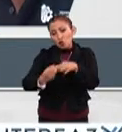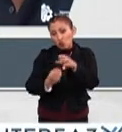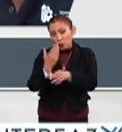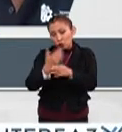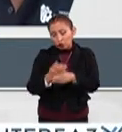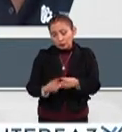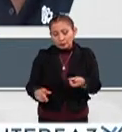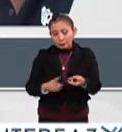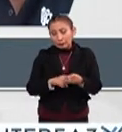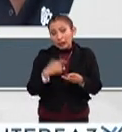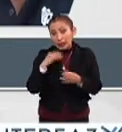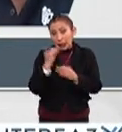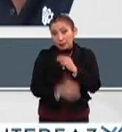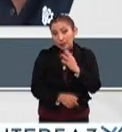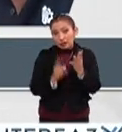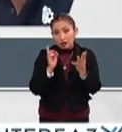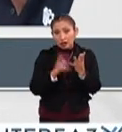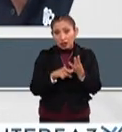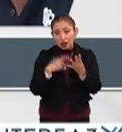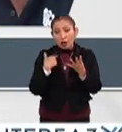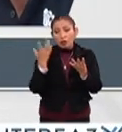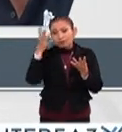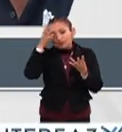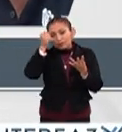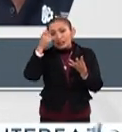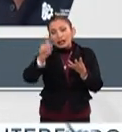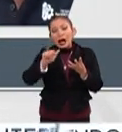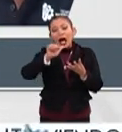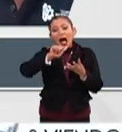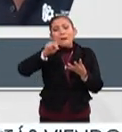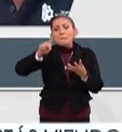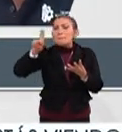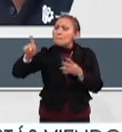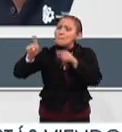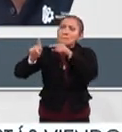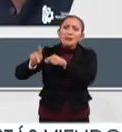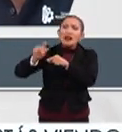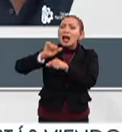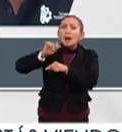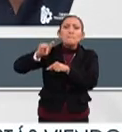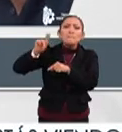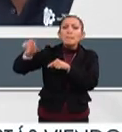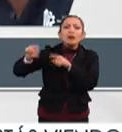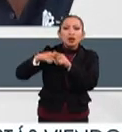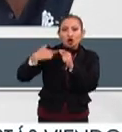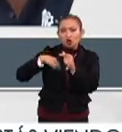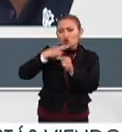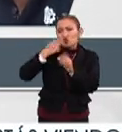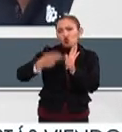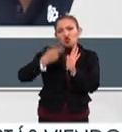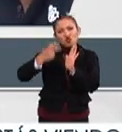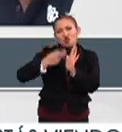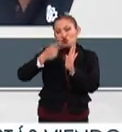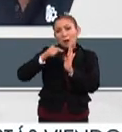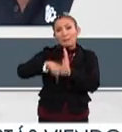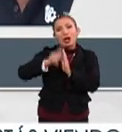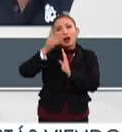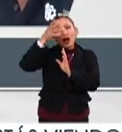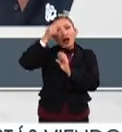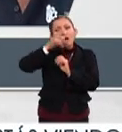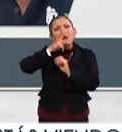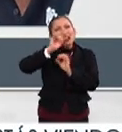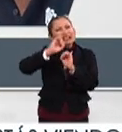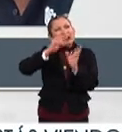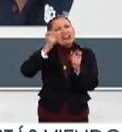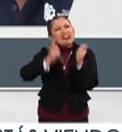novedosas. Y bueno, concluimos con el concepto de app. La app es algo que hemos utilizado todos, pero igual el concepto